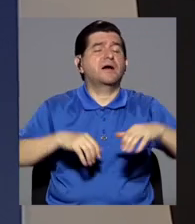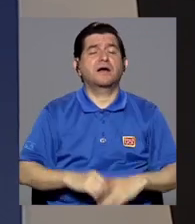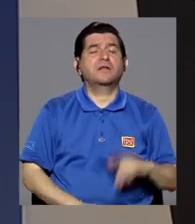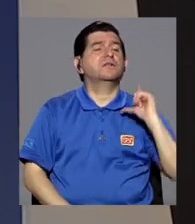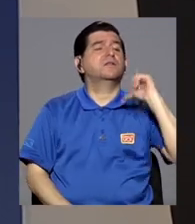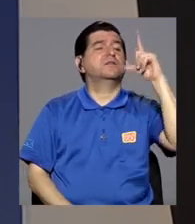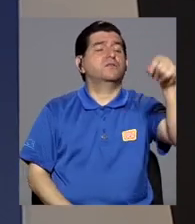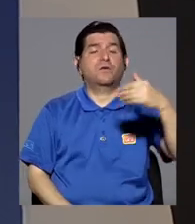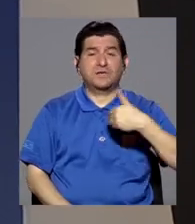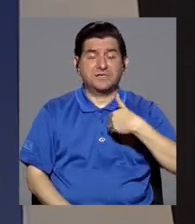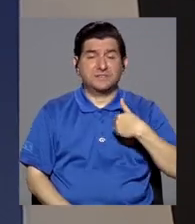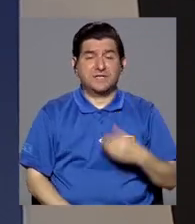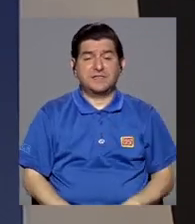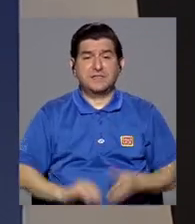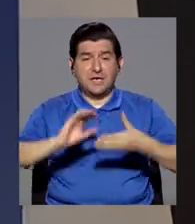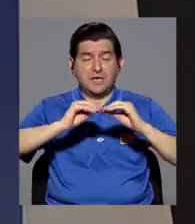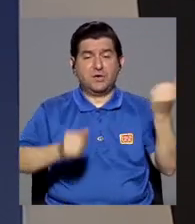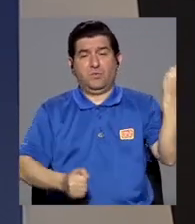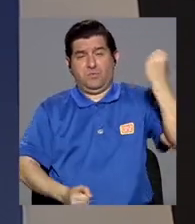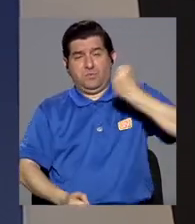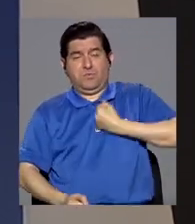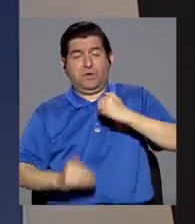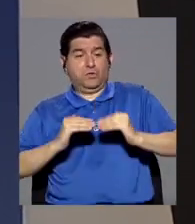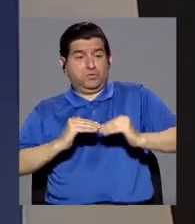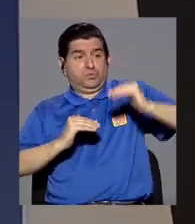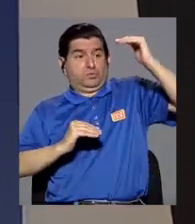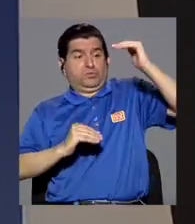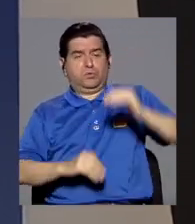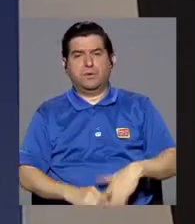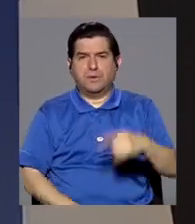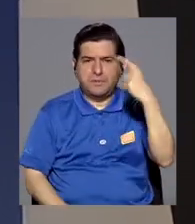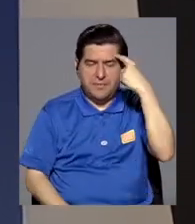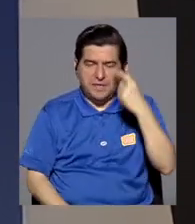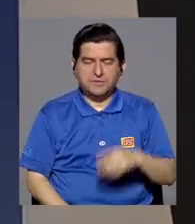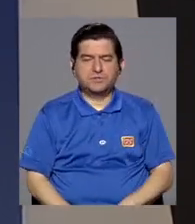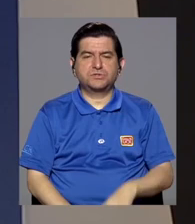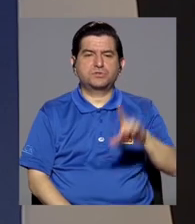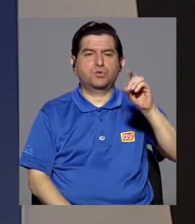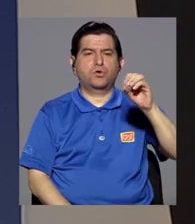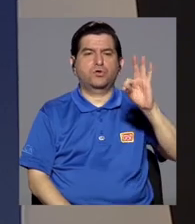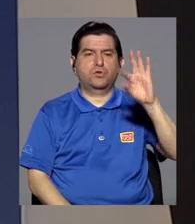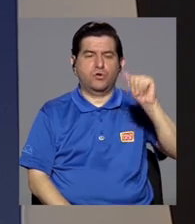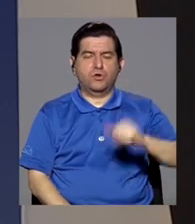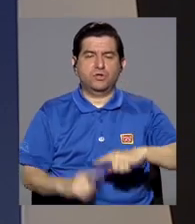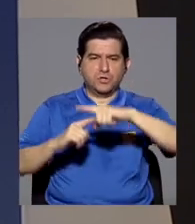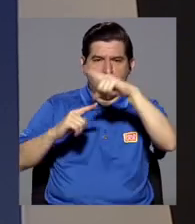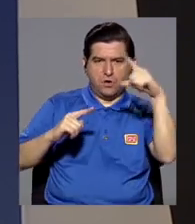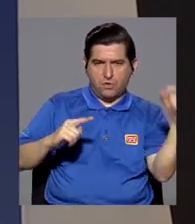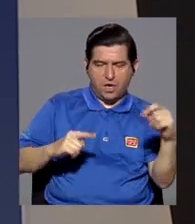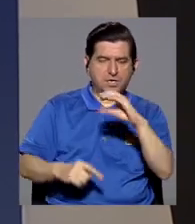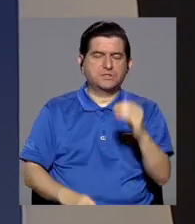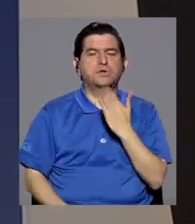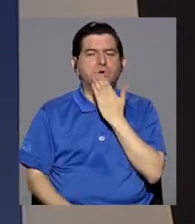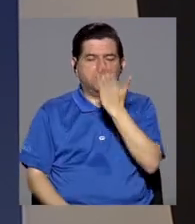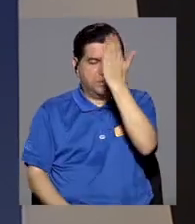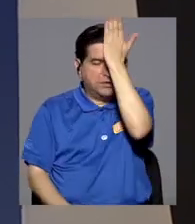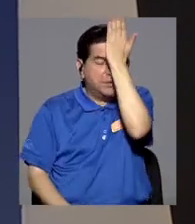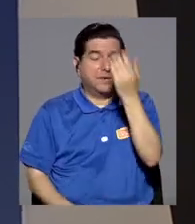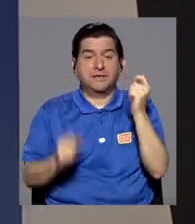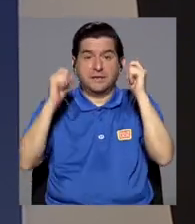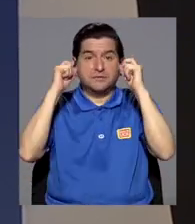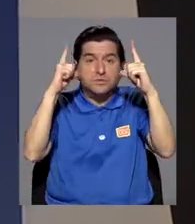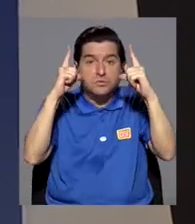tienen los índices de suicidio más altos por ejemplo piensa en dota bueno ancha o en talamanca que